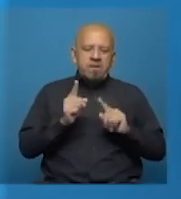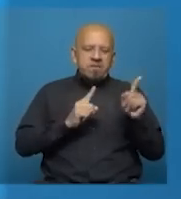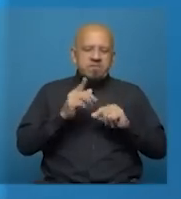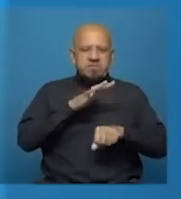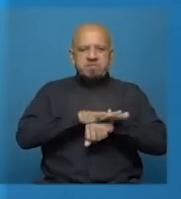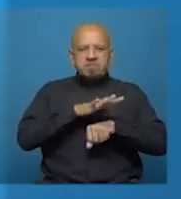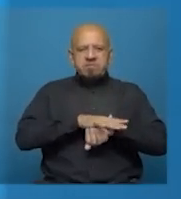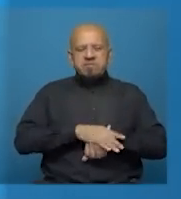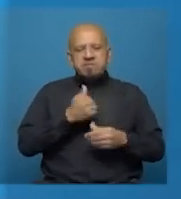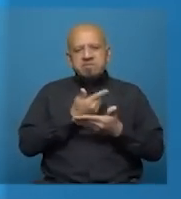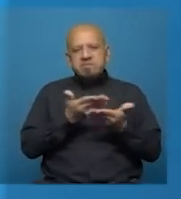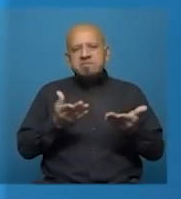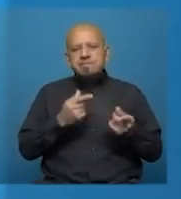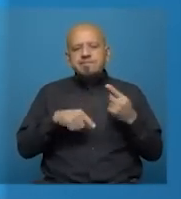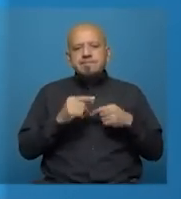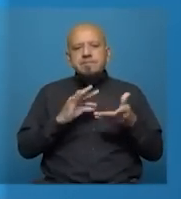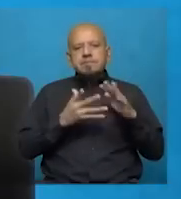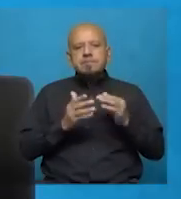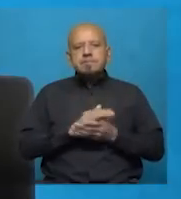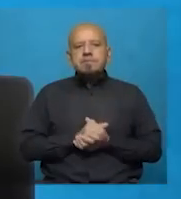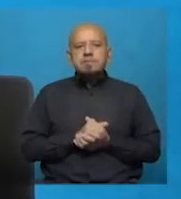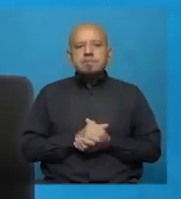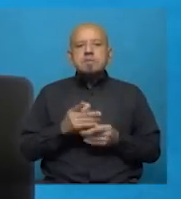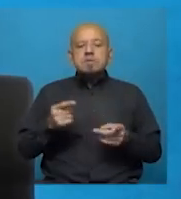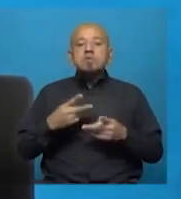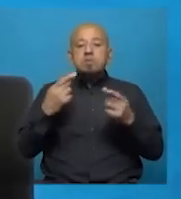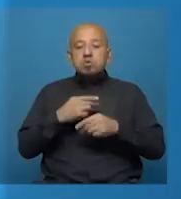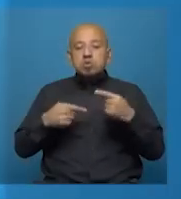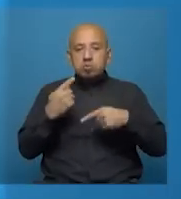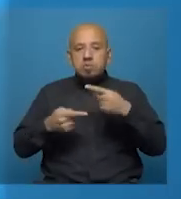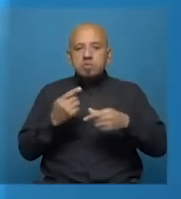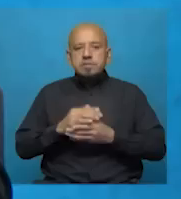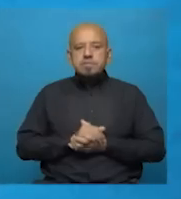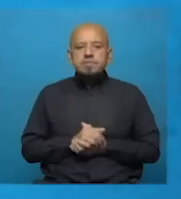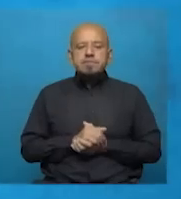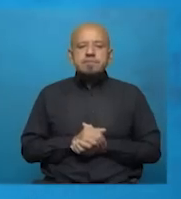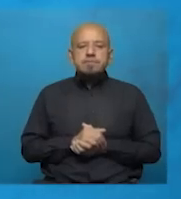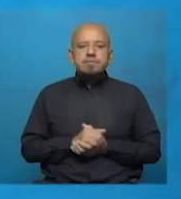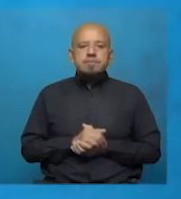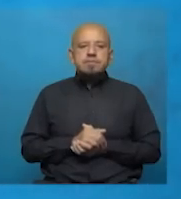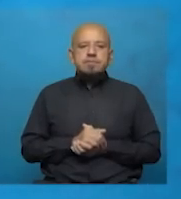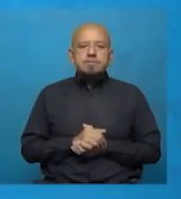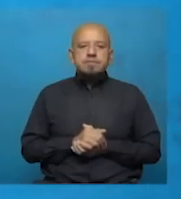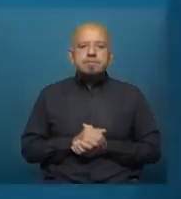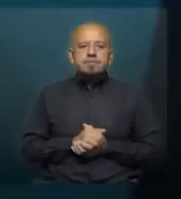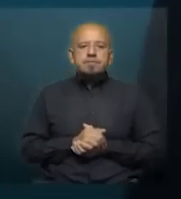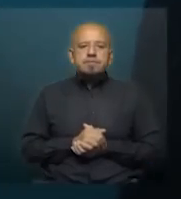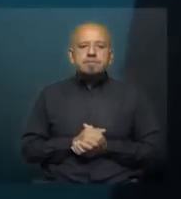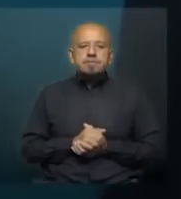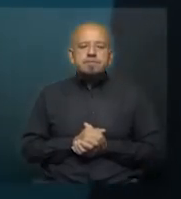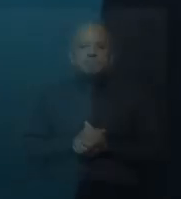momento visualizarlos todos de esa manera. Senadora, le propongo una pequeña pausa y seguimos conversando. Un gusto. Ya sigue Lado B aquí en la pantalla de TV Ciudad.